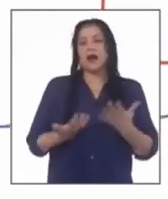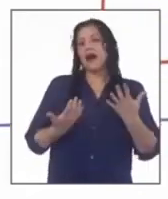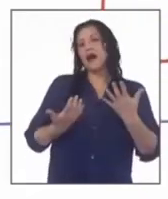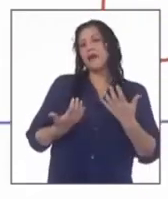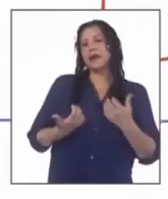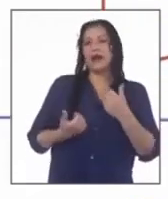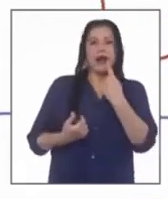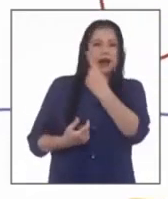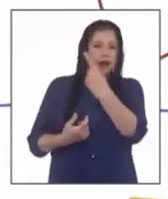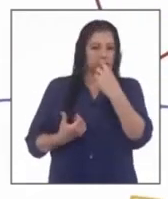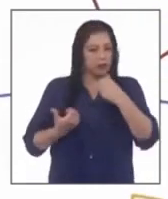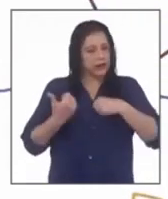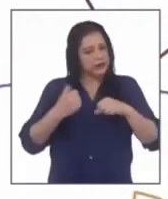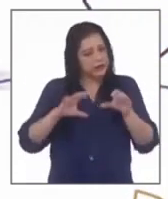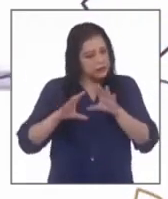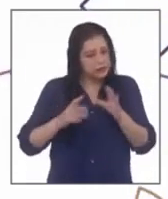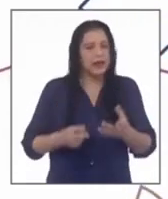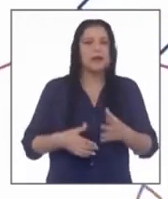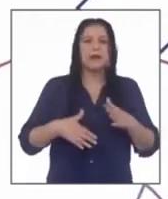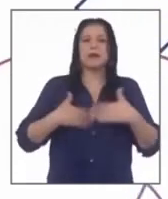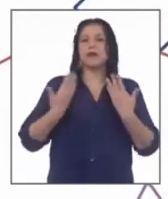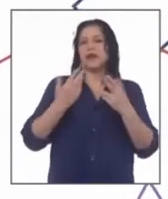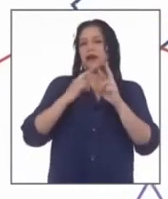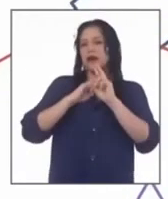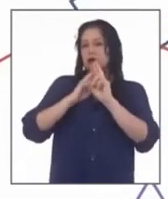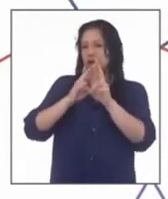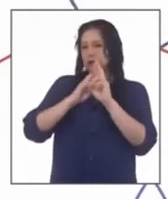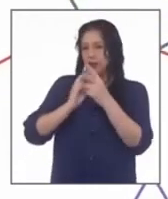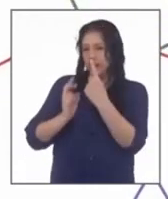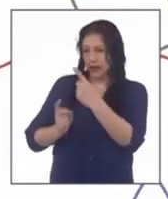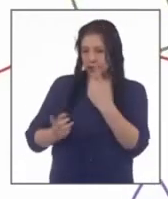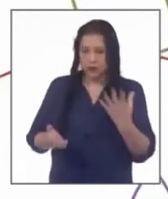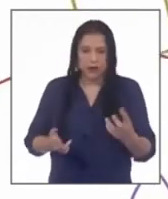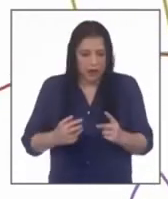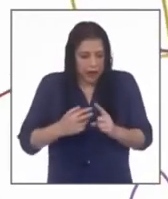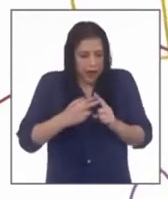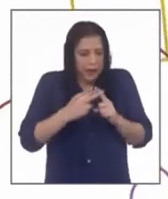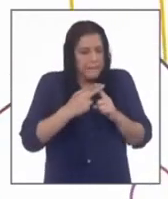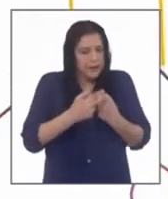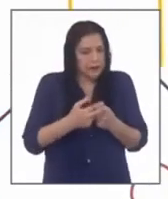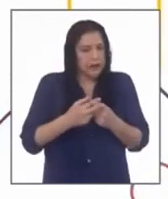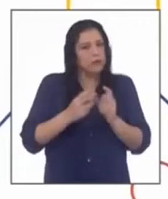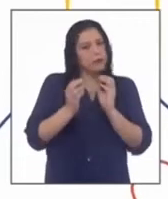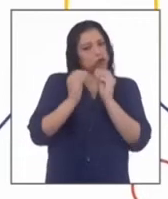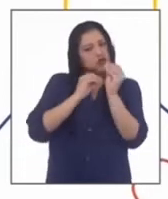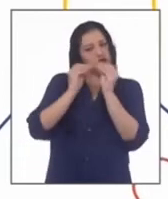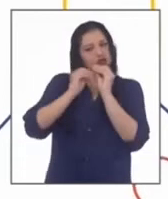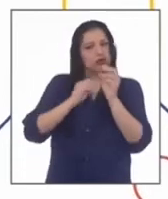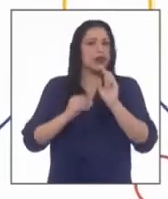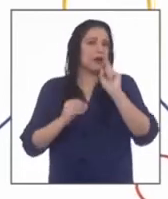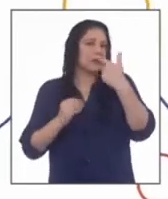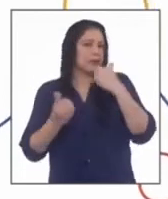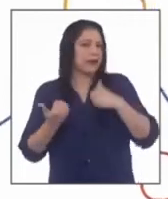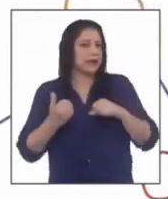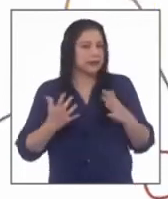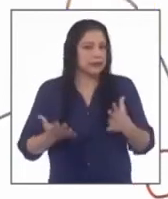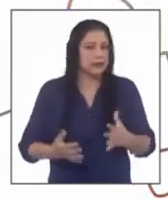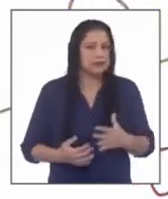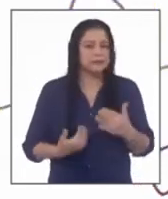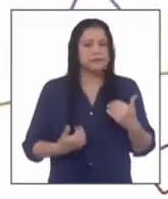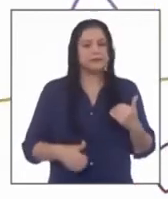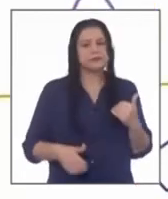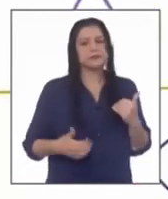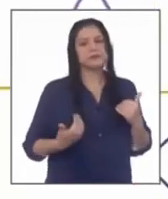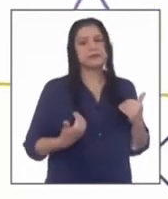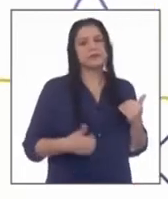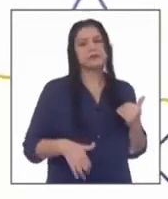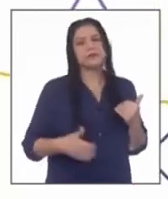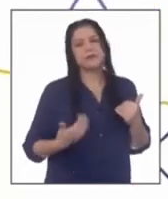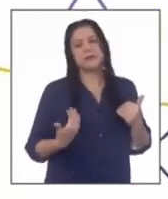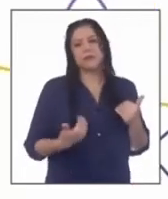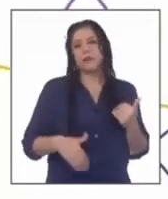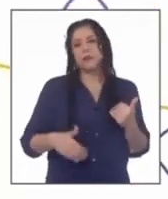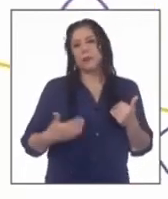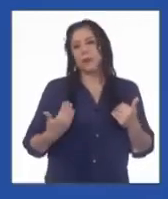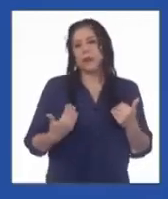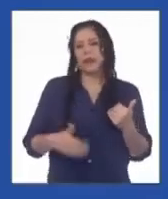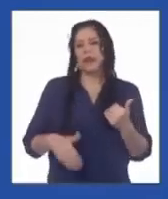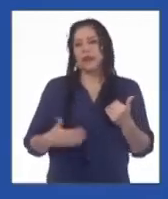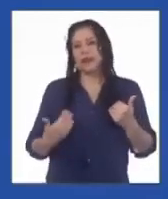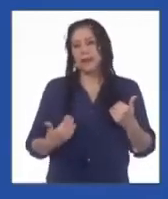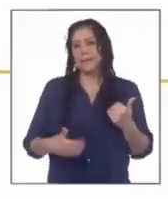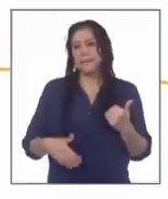Actividad por actividad para ir dando respuesta. Iniciaremos por resolver la primera actividad.